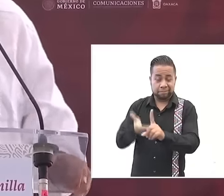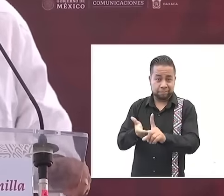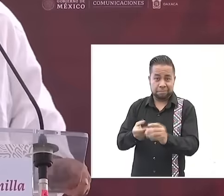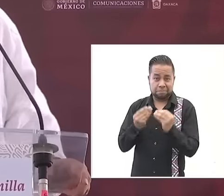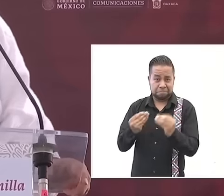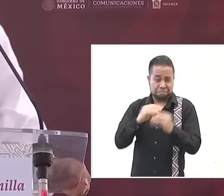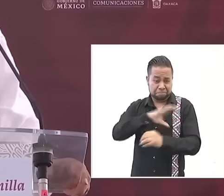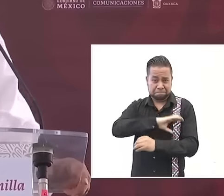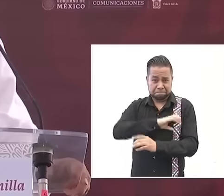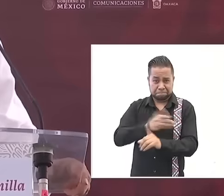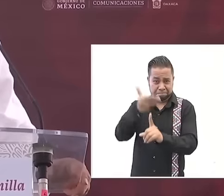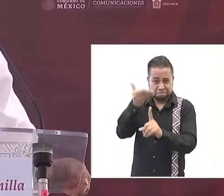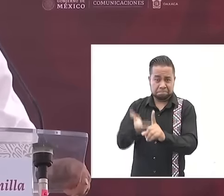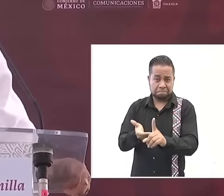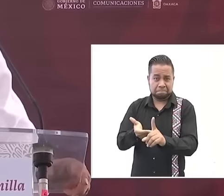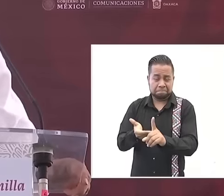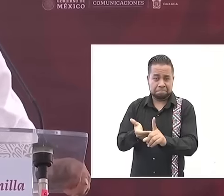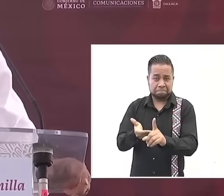mucho, mucho,